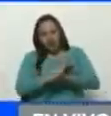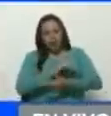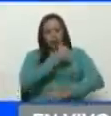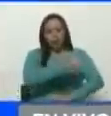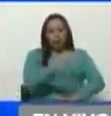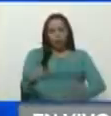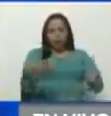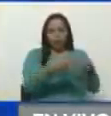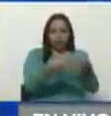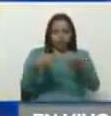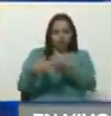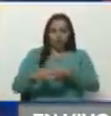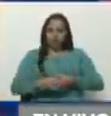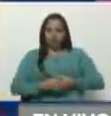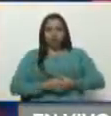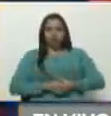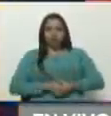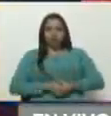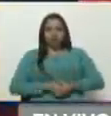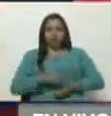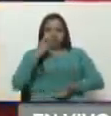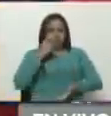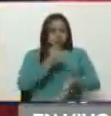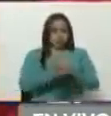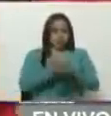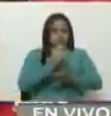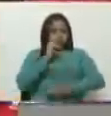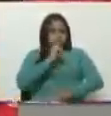Ustedes ven una colmena,